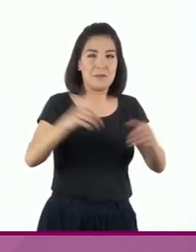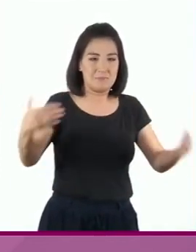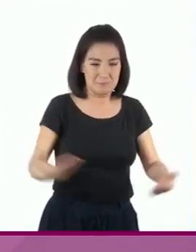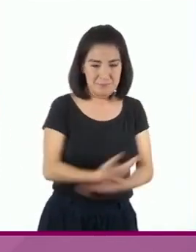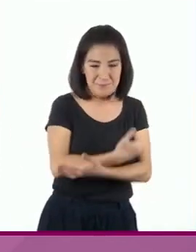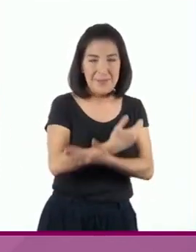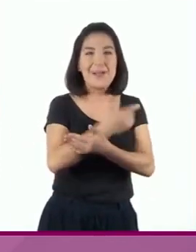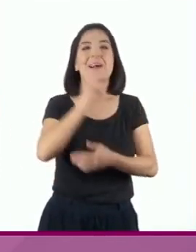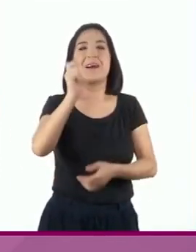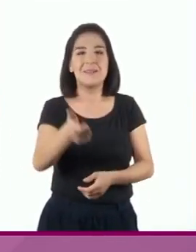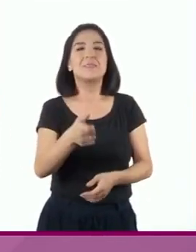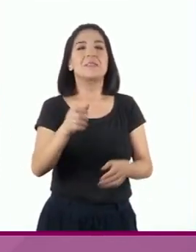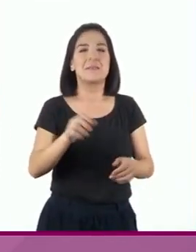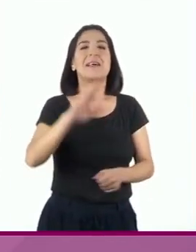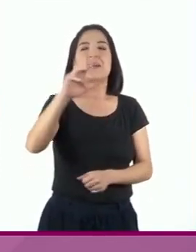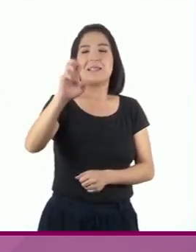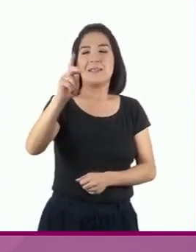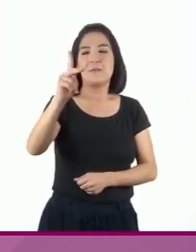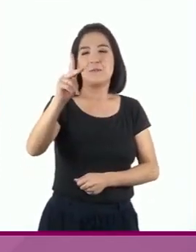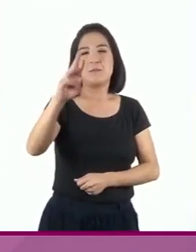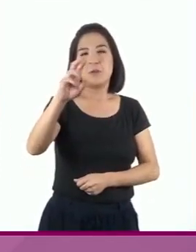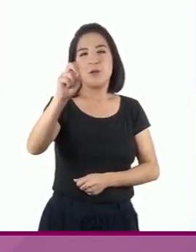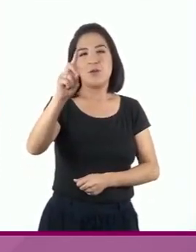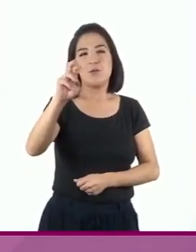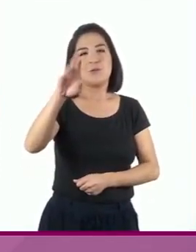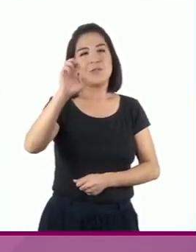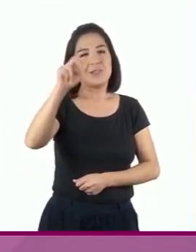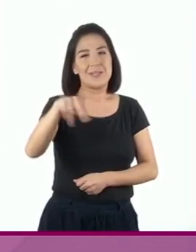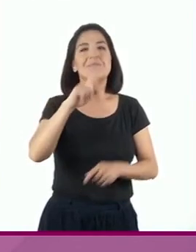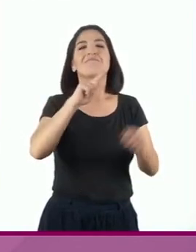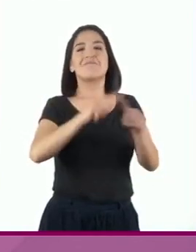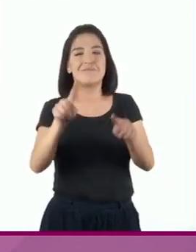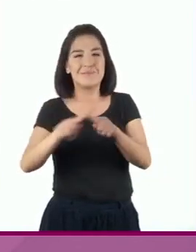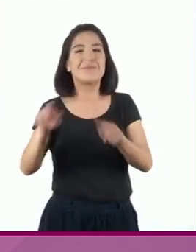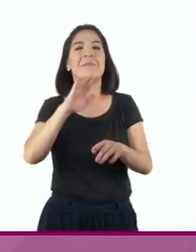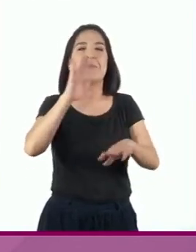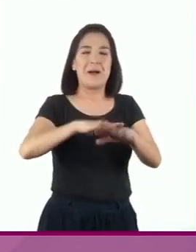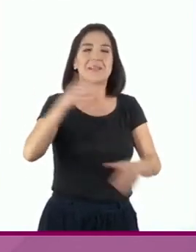natural. Adaptados. Sobreviven y